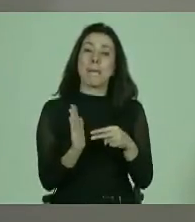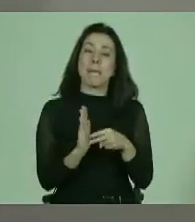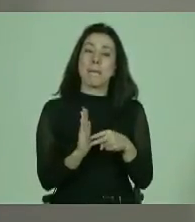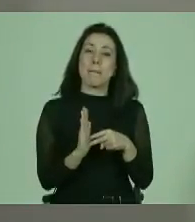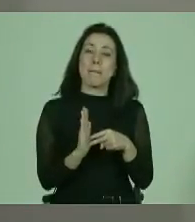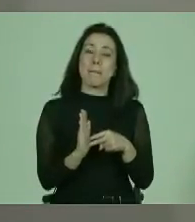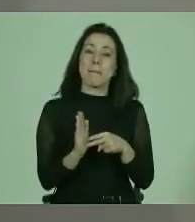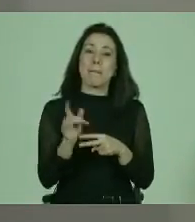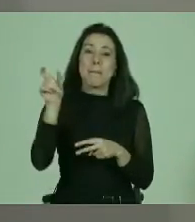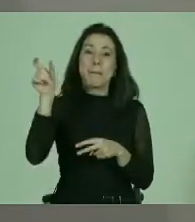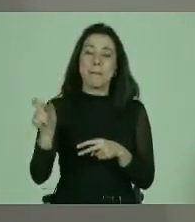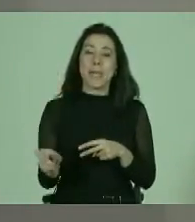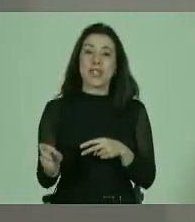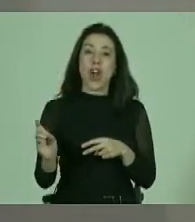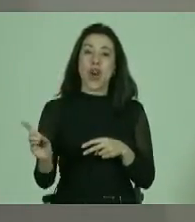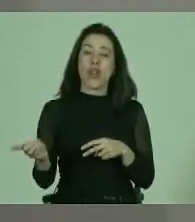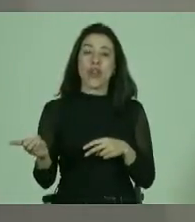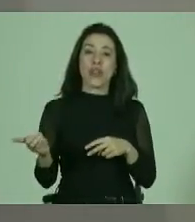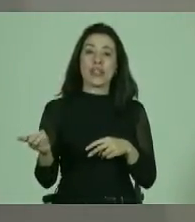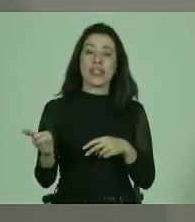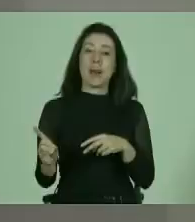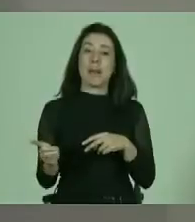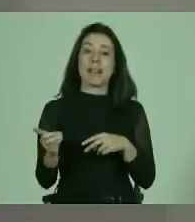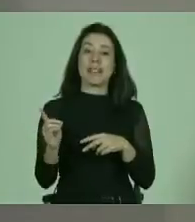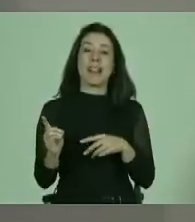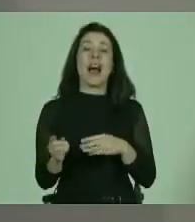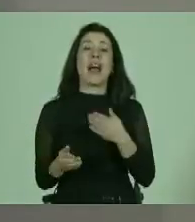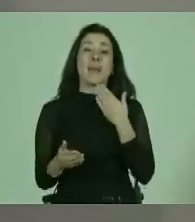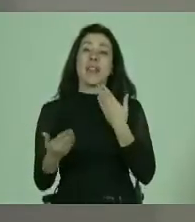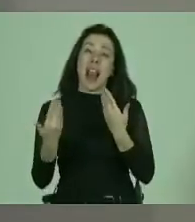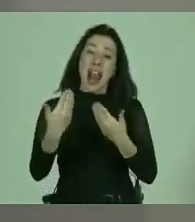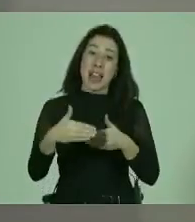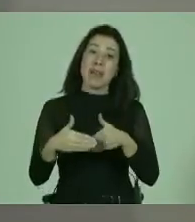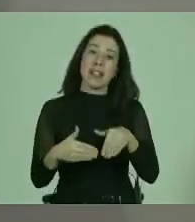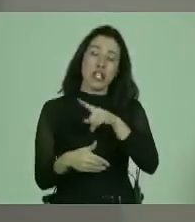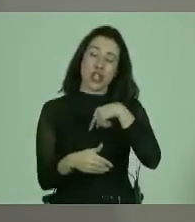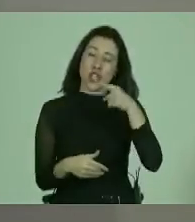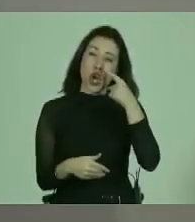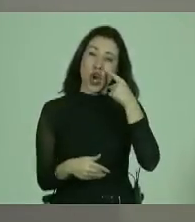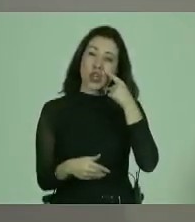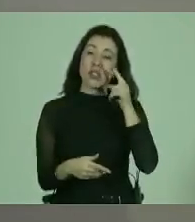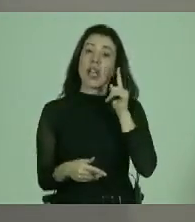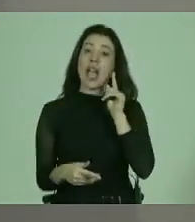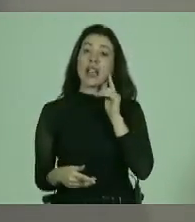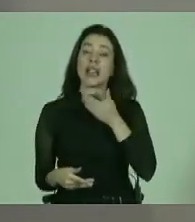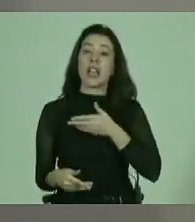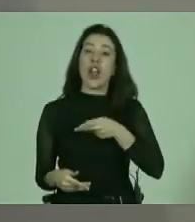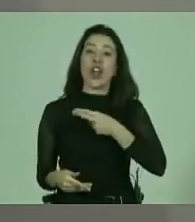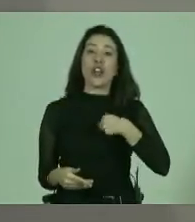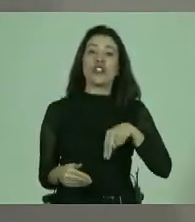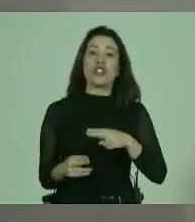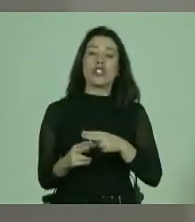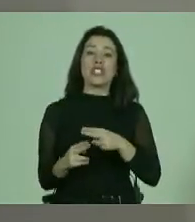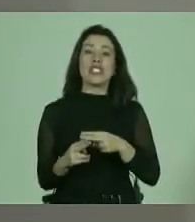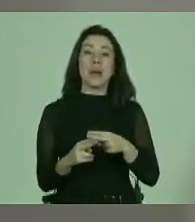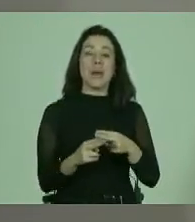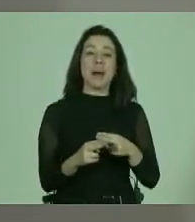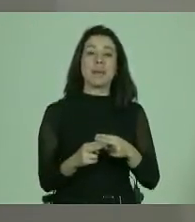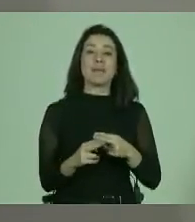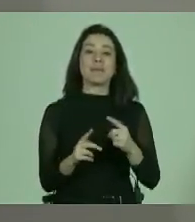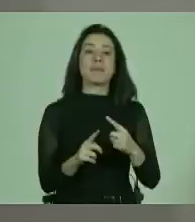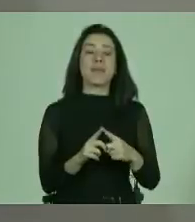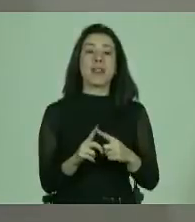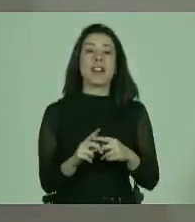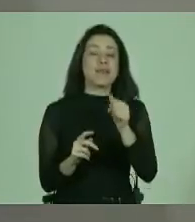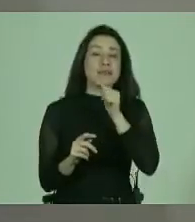las personas con discapacidad además de las limitaciones obvias que conocemos es que padecen lo que nosotros denominamos un déficit de